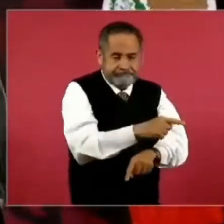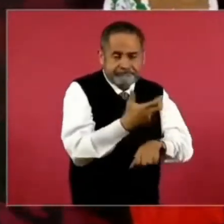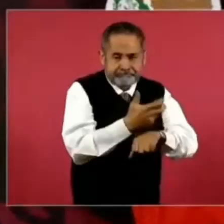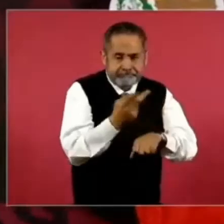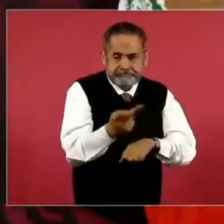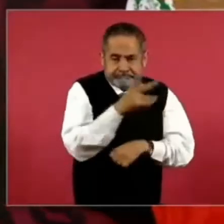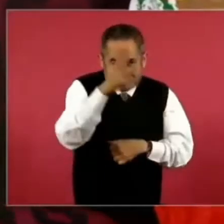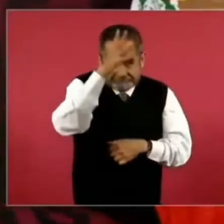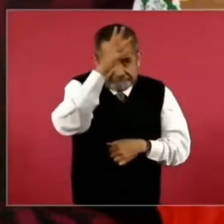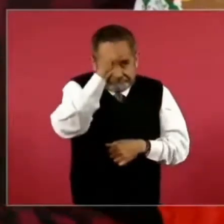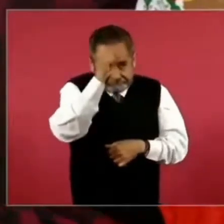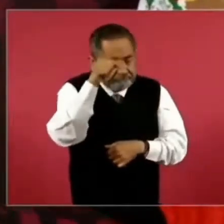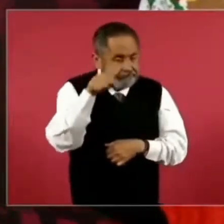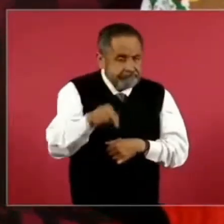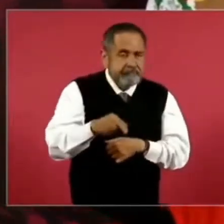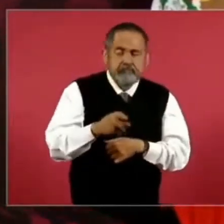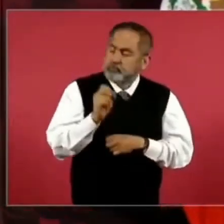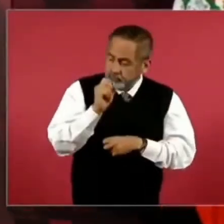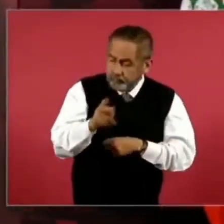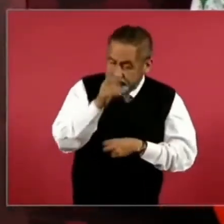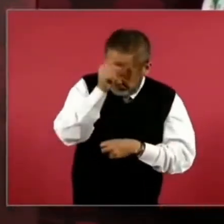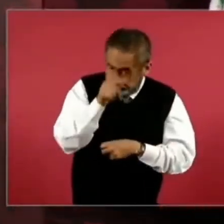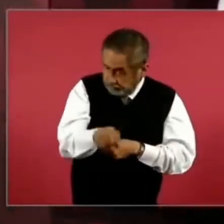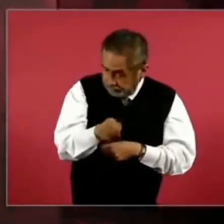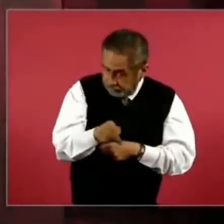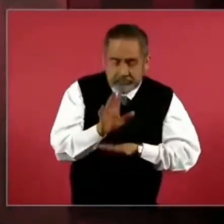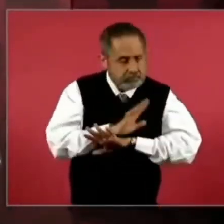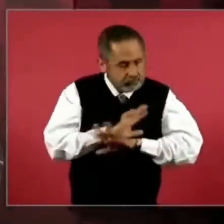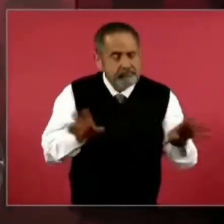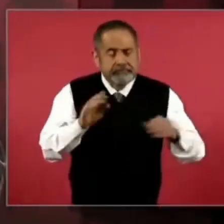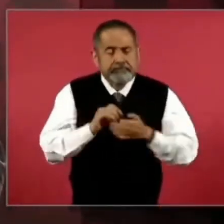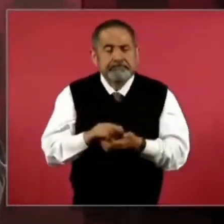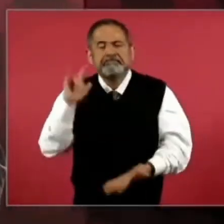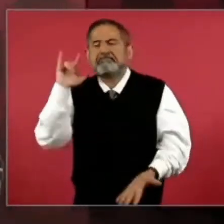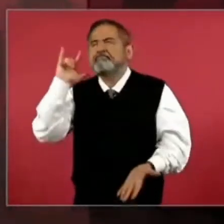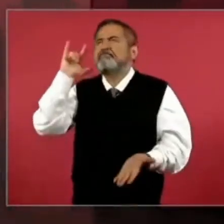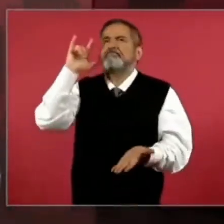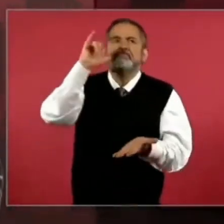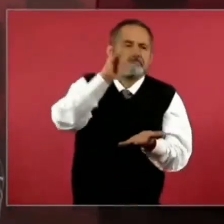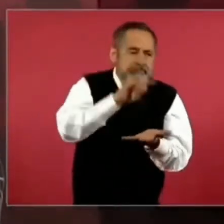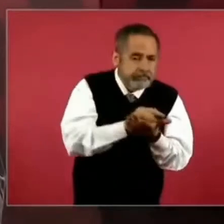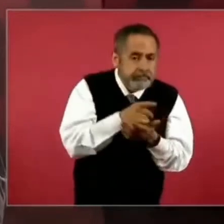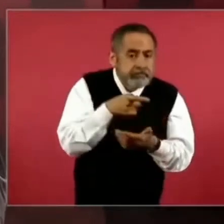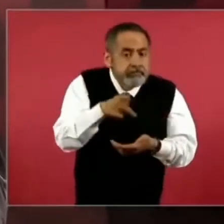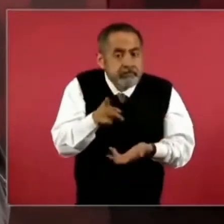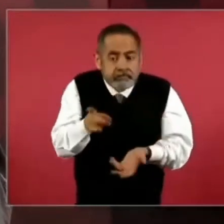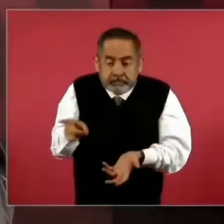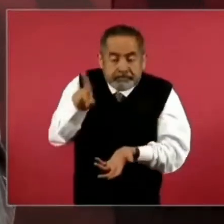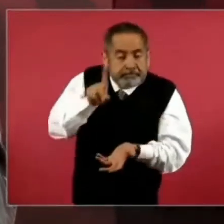y que al llegar el avión no solo iba